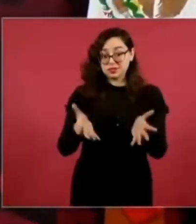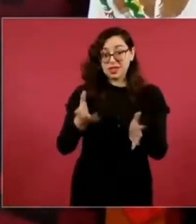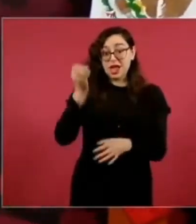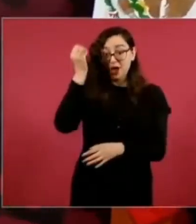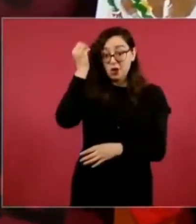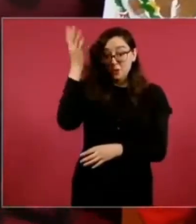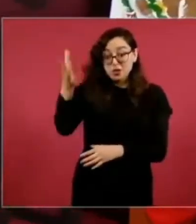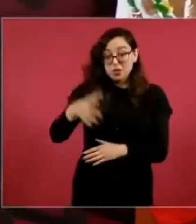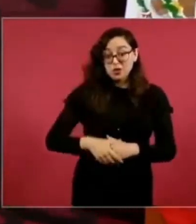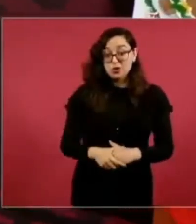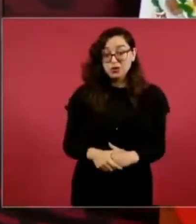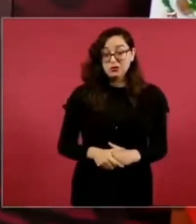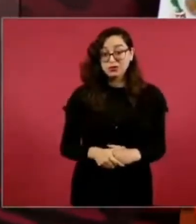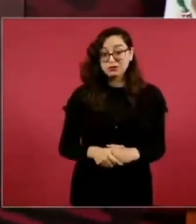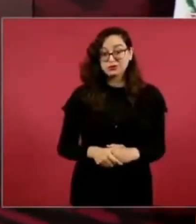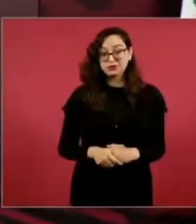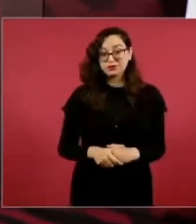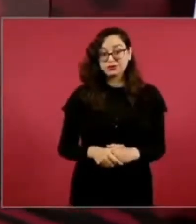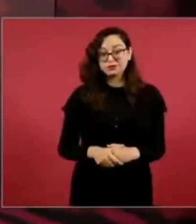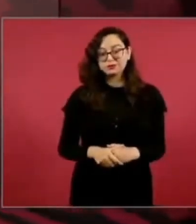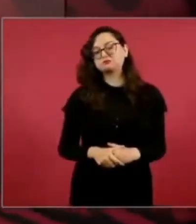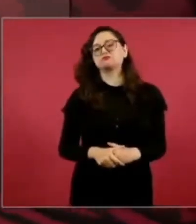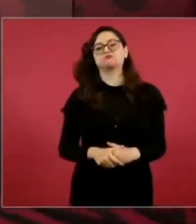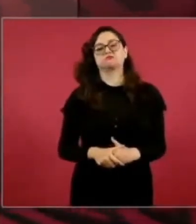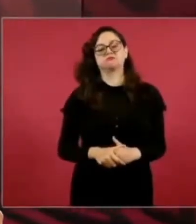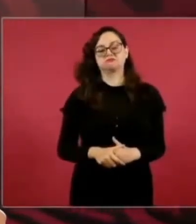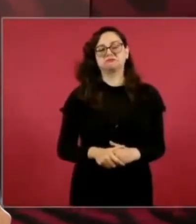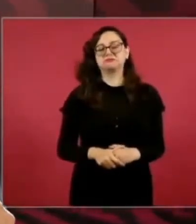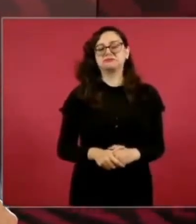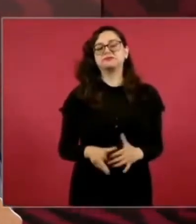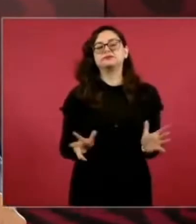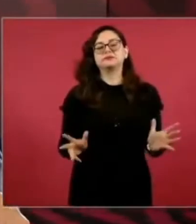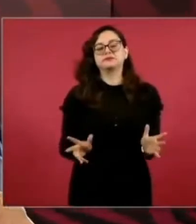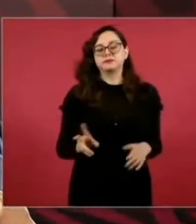Entonces, estamos terminando bien,